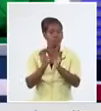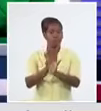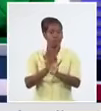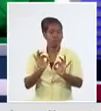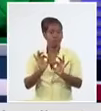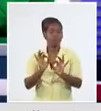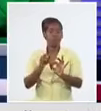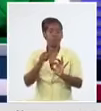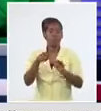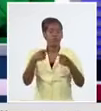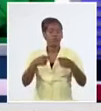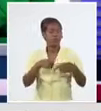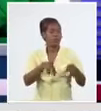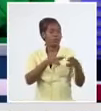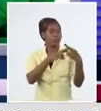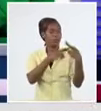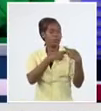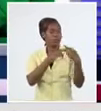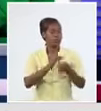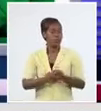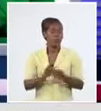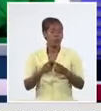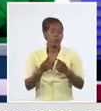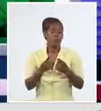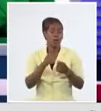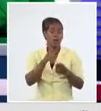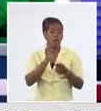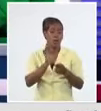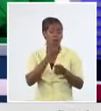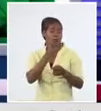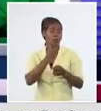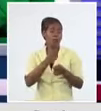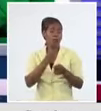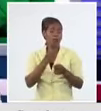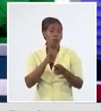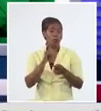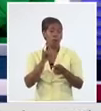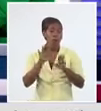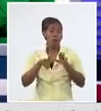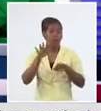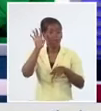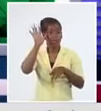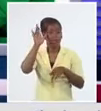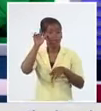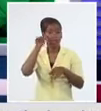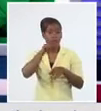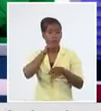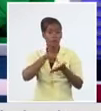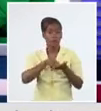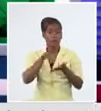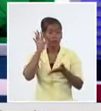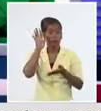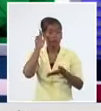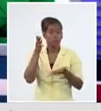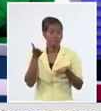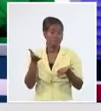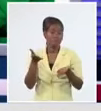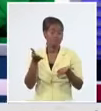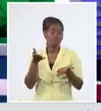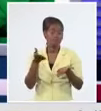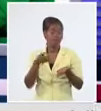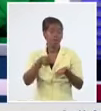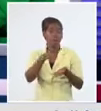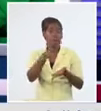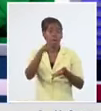manos de los padres. Los adolescentes ya van a darle solución a sus problemáticas muchas veces solos. Y